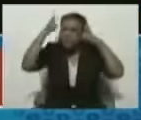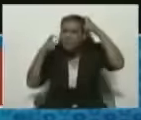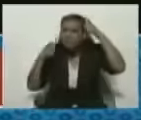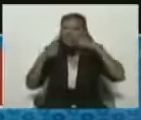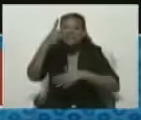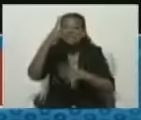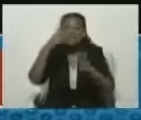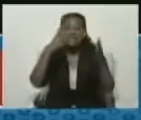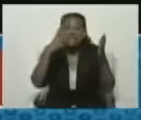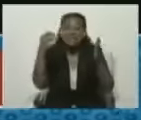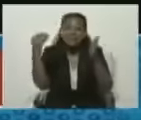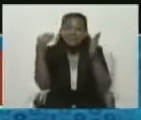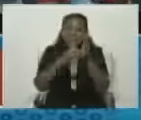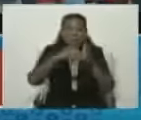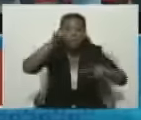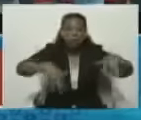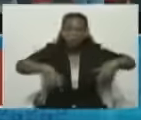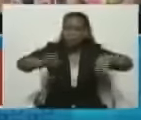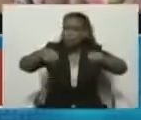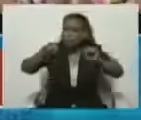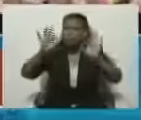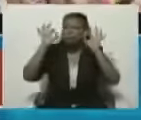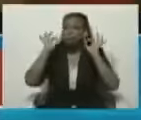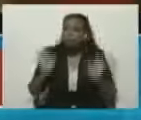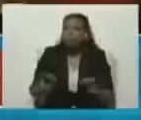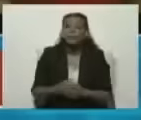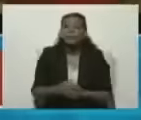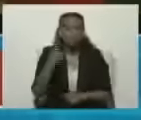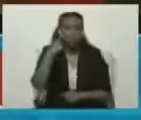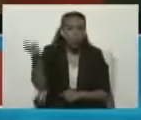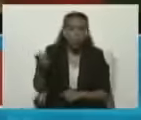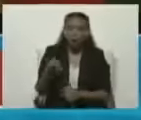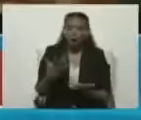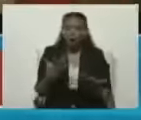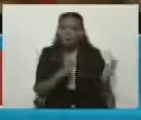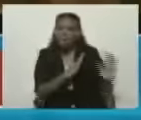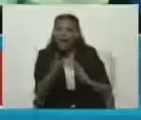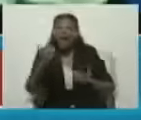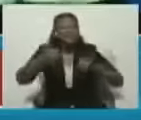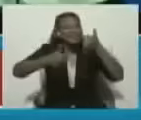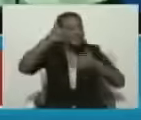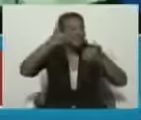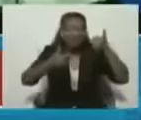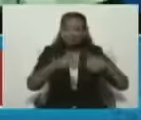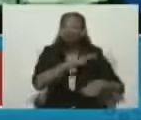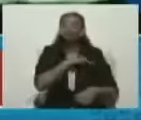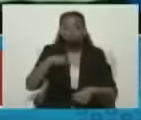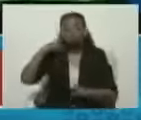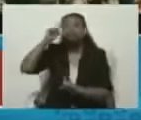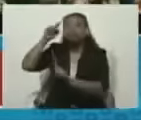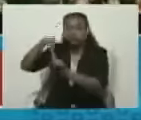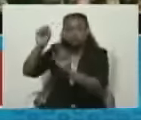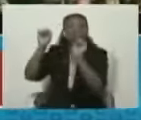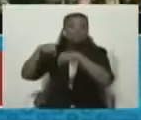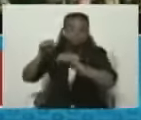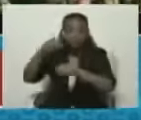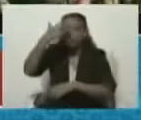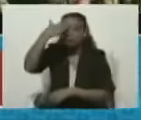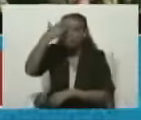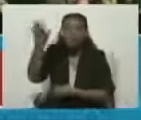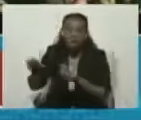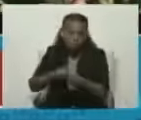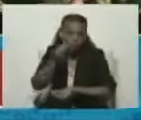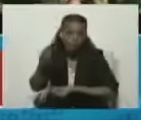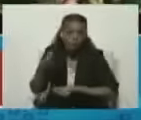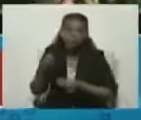60.000 motorizados. Así que es evidente que ellos no están en un plan electoral. Nosotros sabremos qué hacer